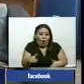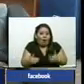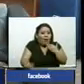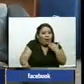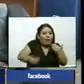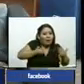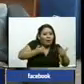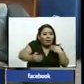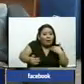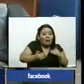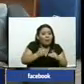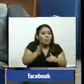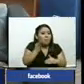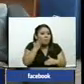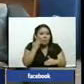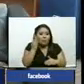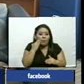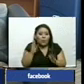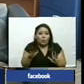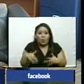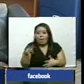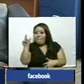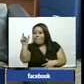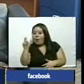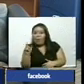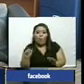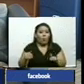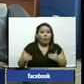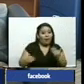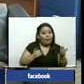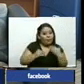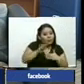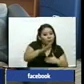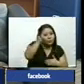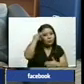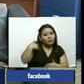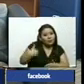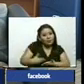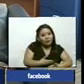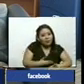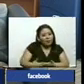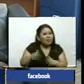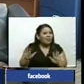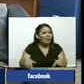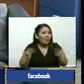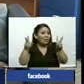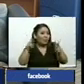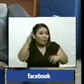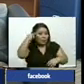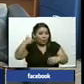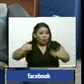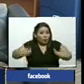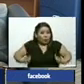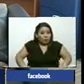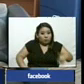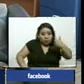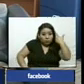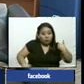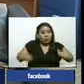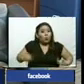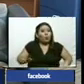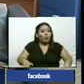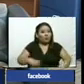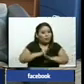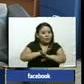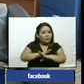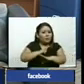habilidades, que las madres no tengan el vocabulario de cómo hablarle a sus hijas acerca de la sexualidad y de cómo